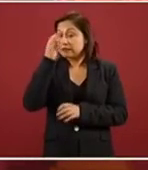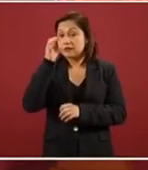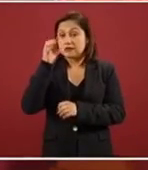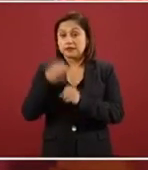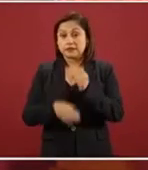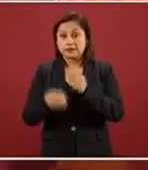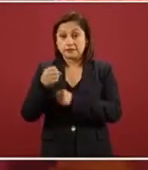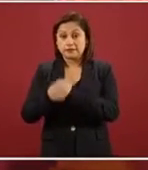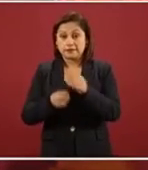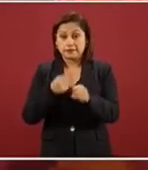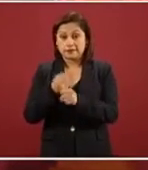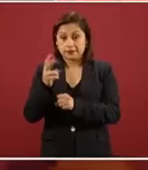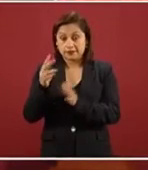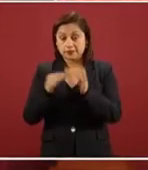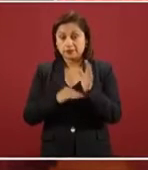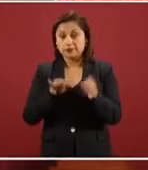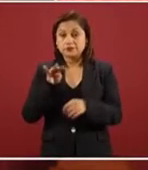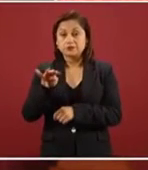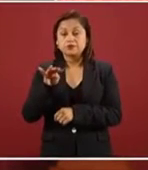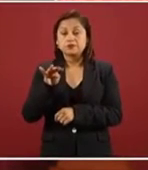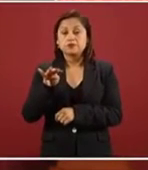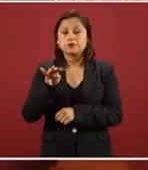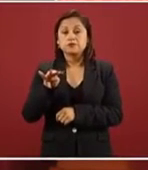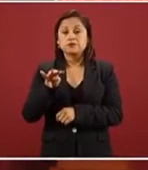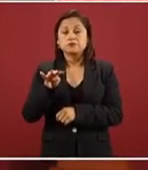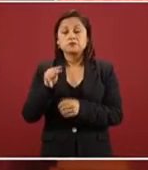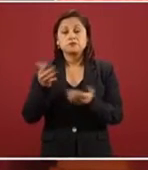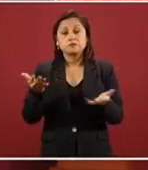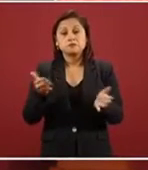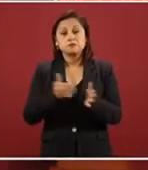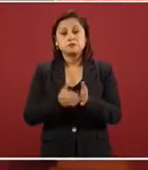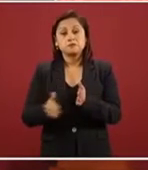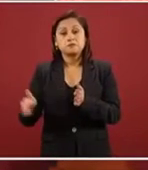año, de modo que no vamos a pasar